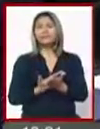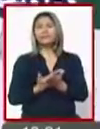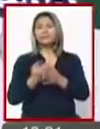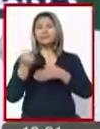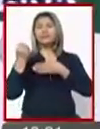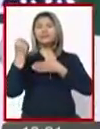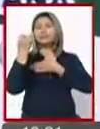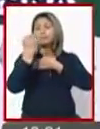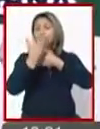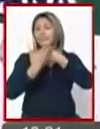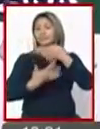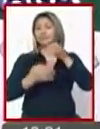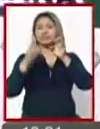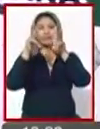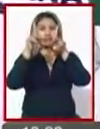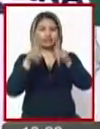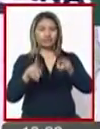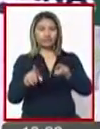sanguínea de una persona,